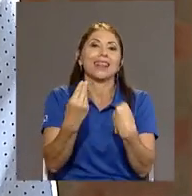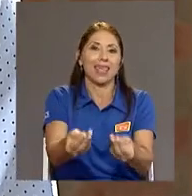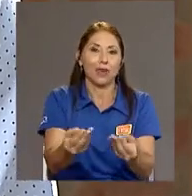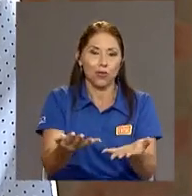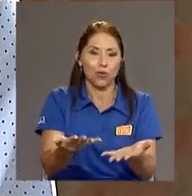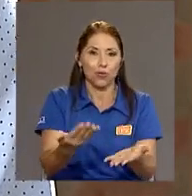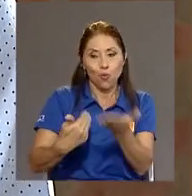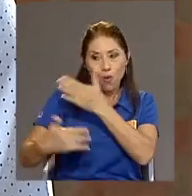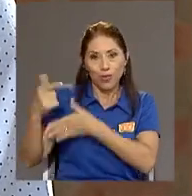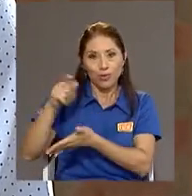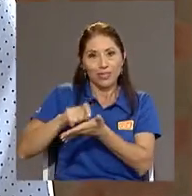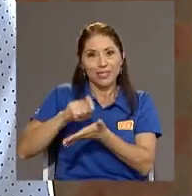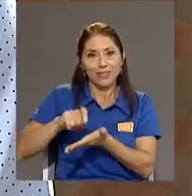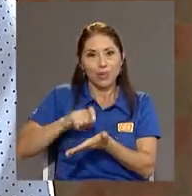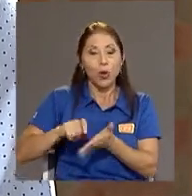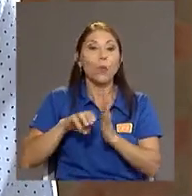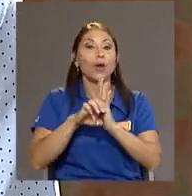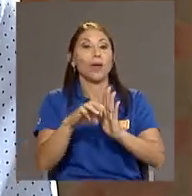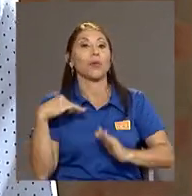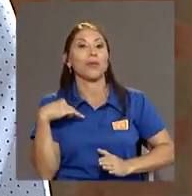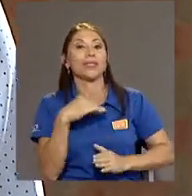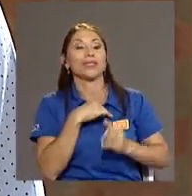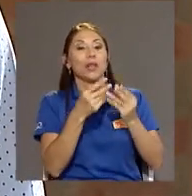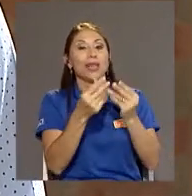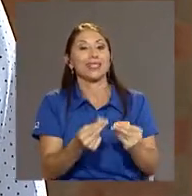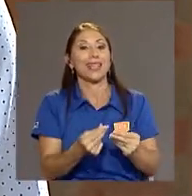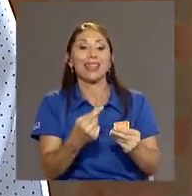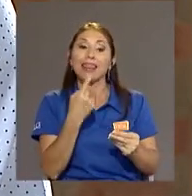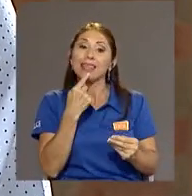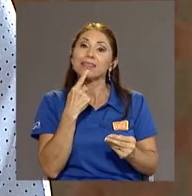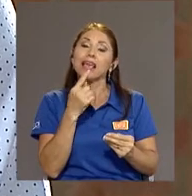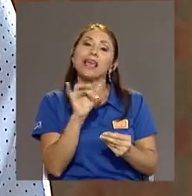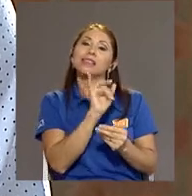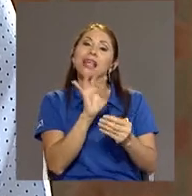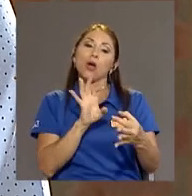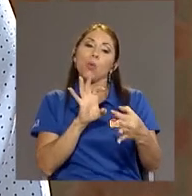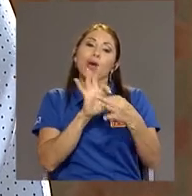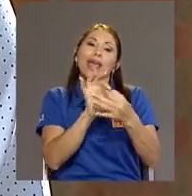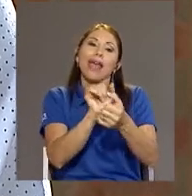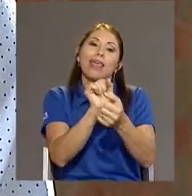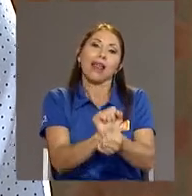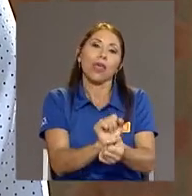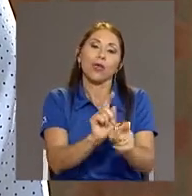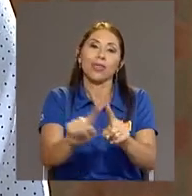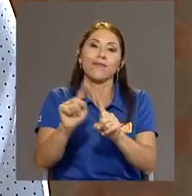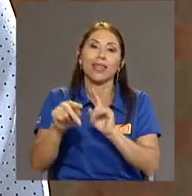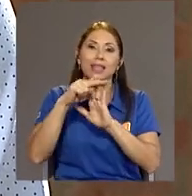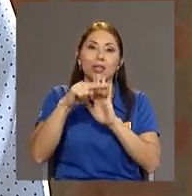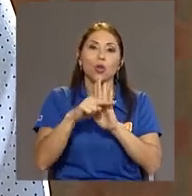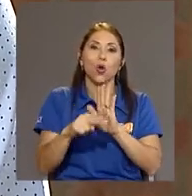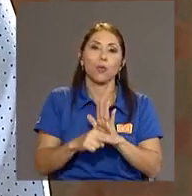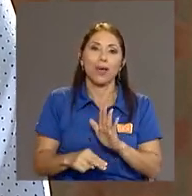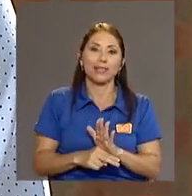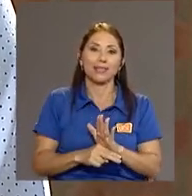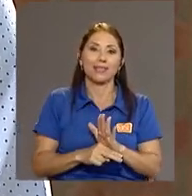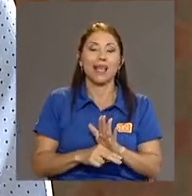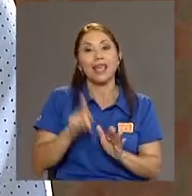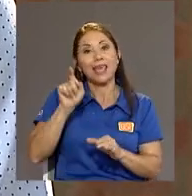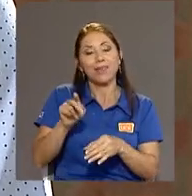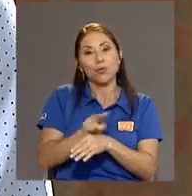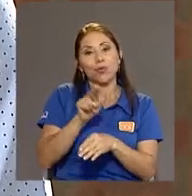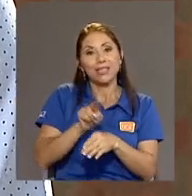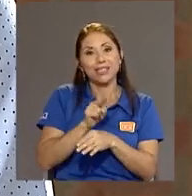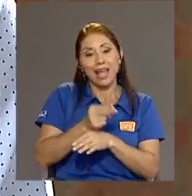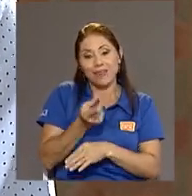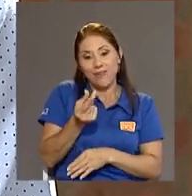está encadenado a una serie de normas que le obligan a destinar recursos que se llaman recursos específicos a